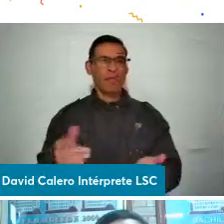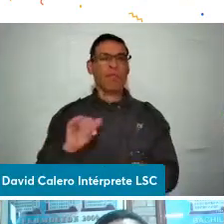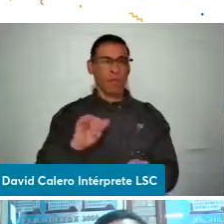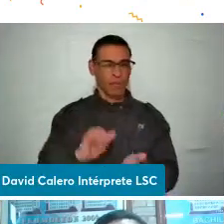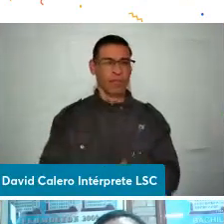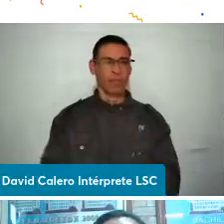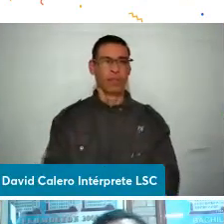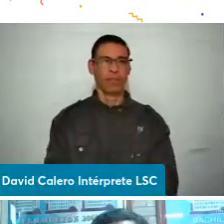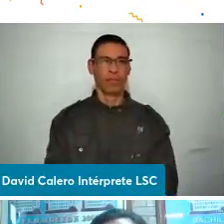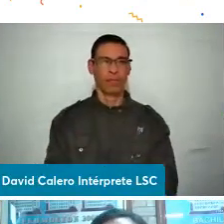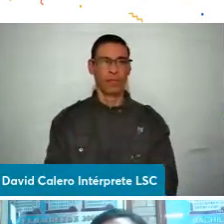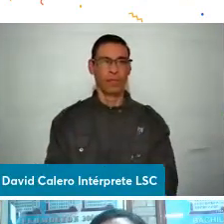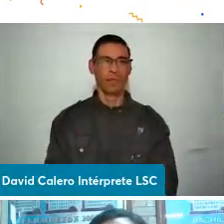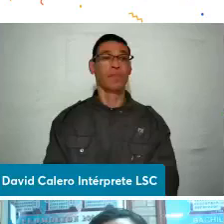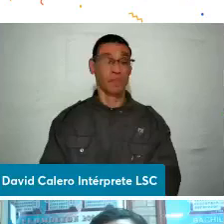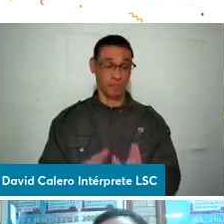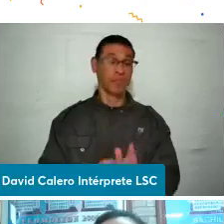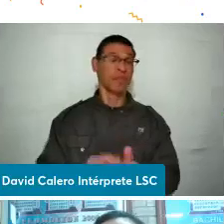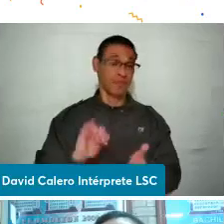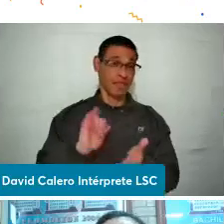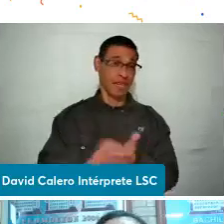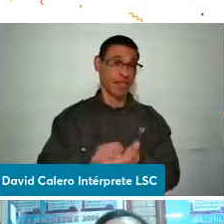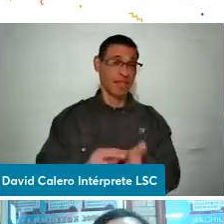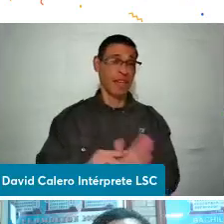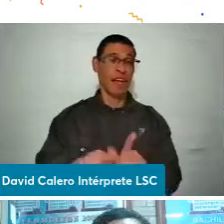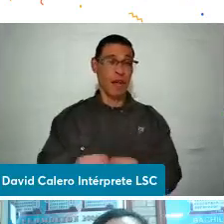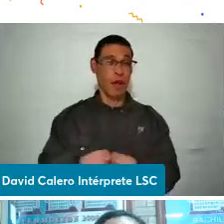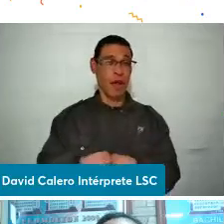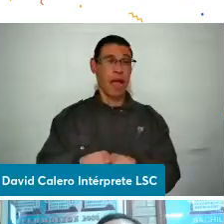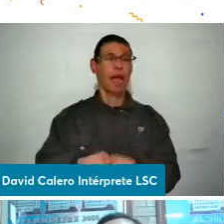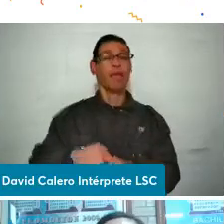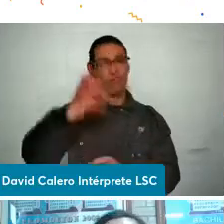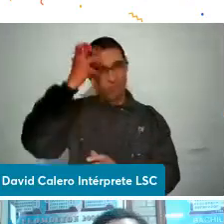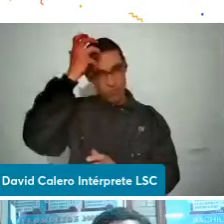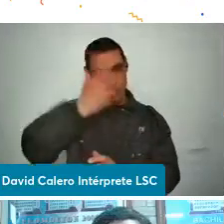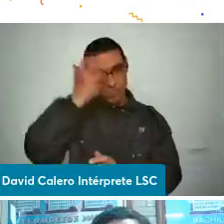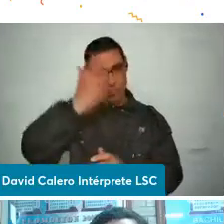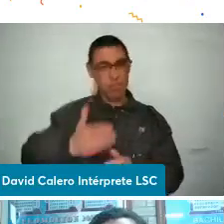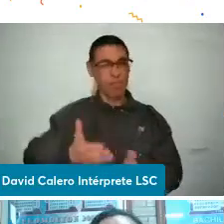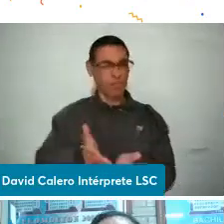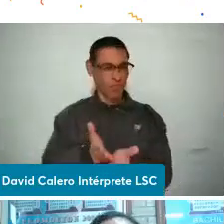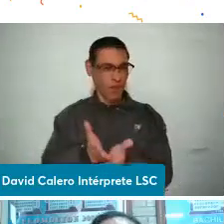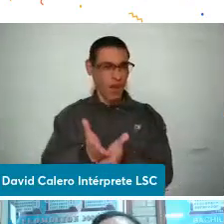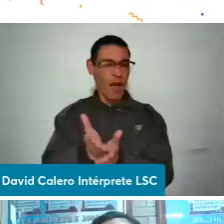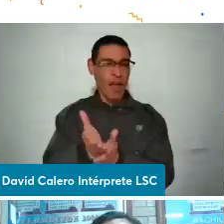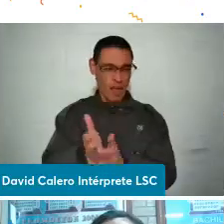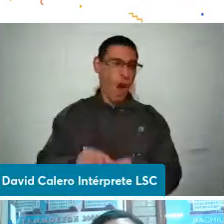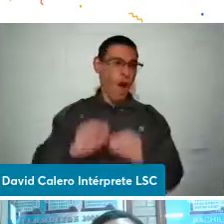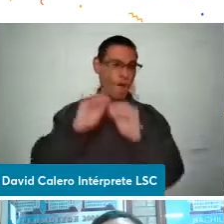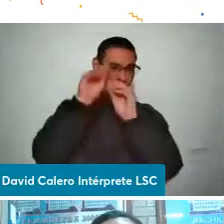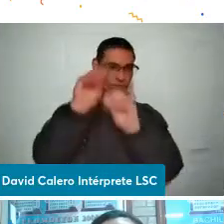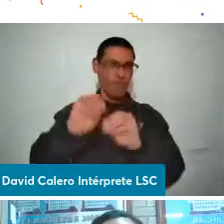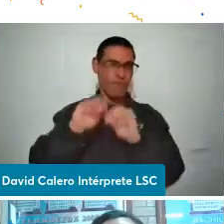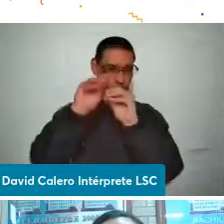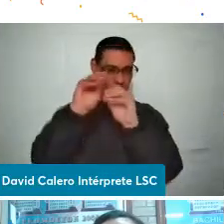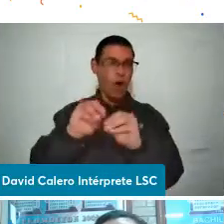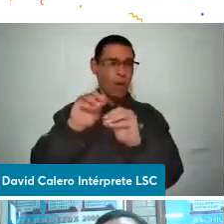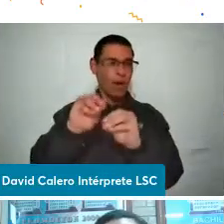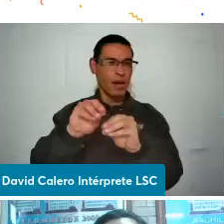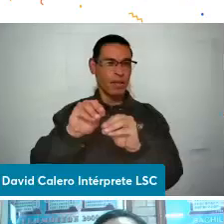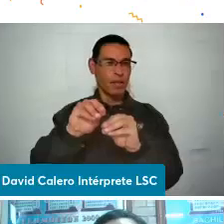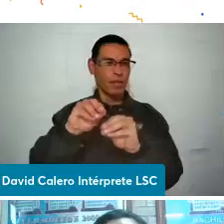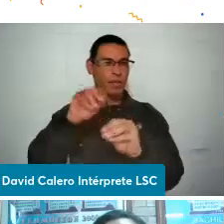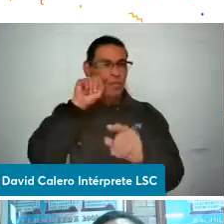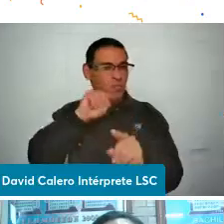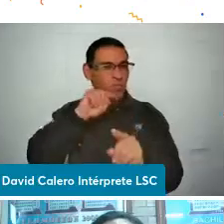Gracias, Carolina. Entonces, se puede decir que es una evaluación, pues, constante, es una evaluación formativa y, pues, que busca generar